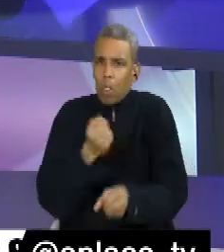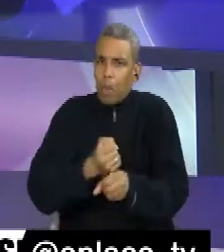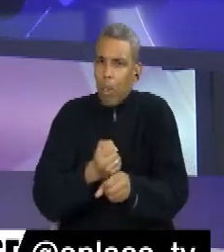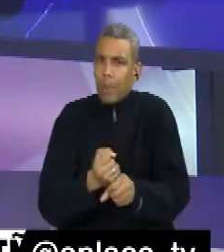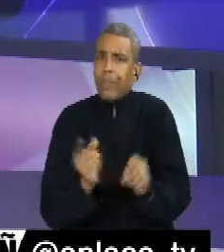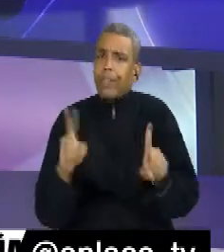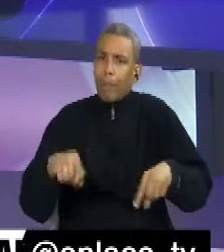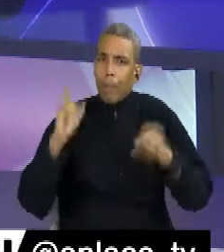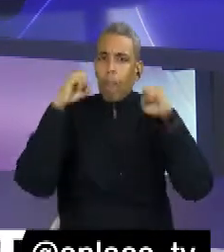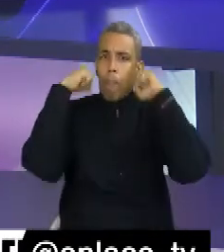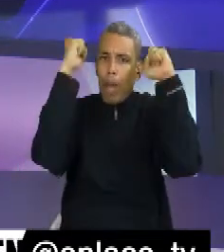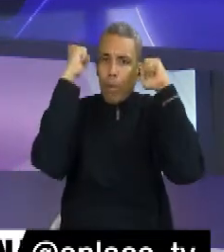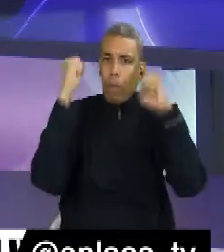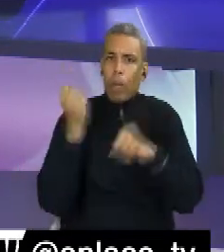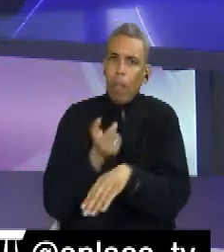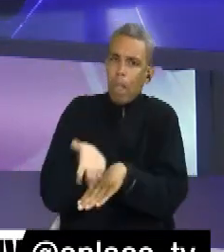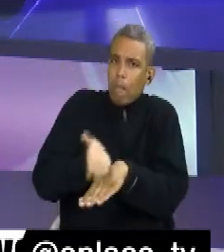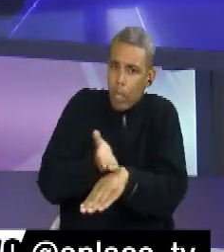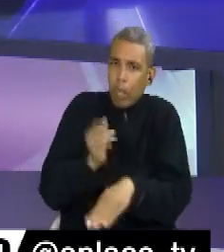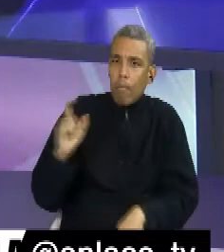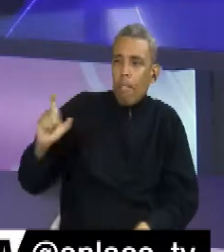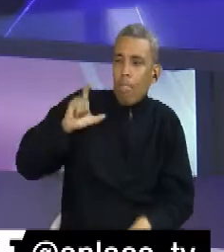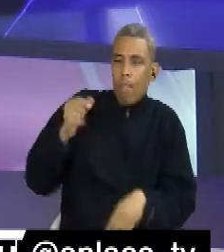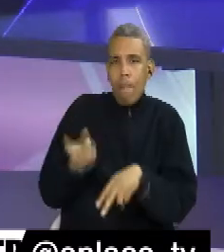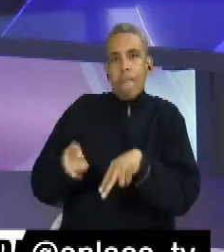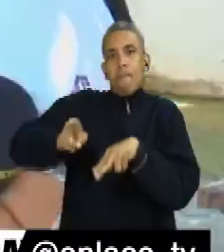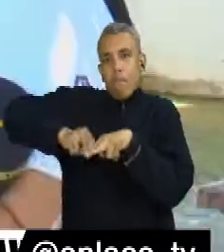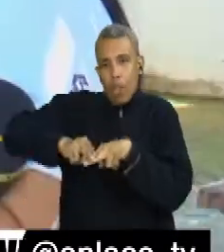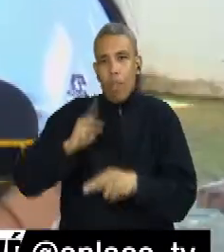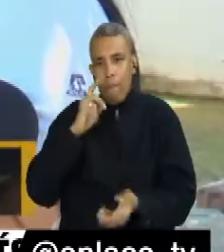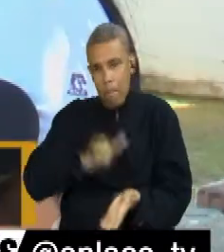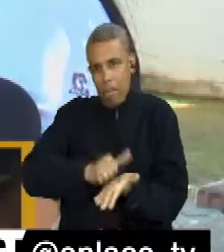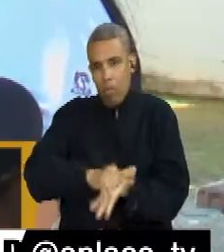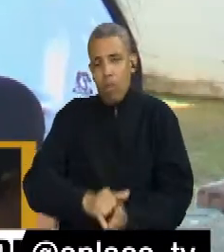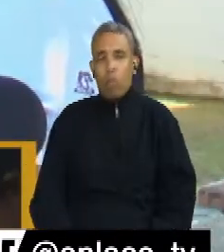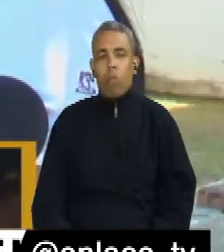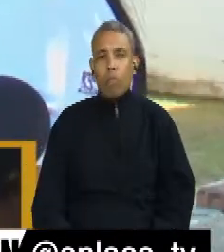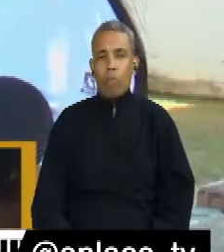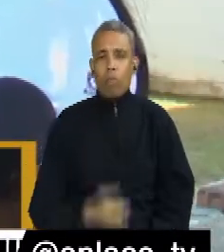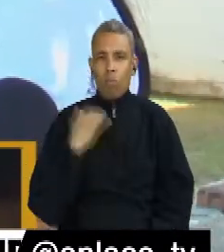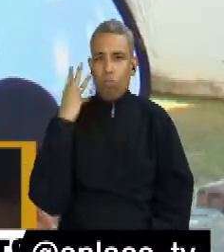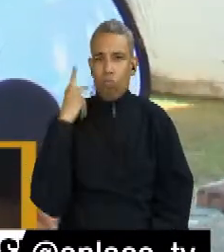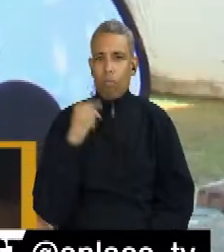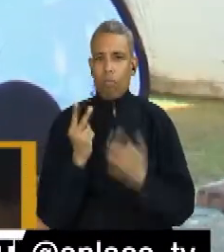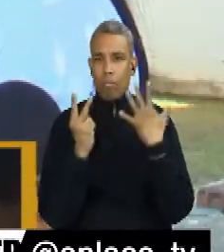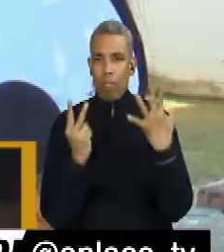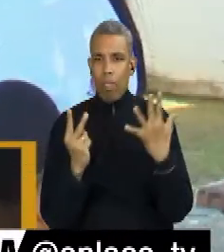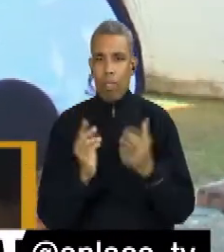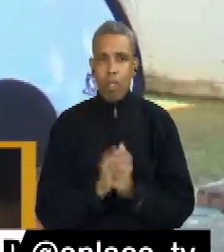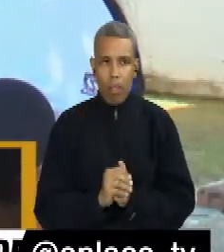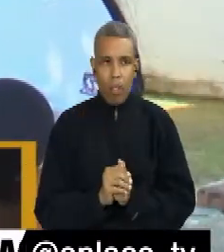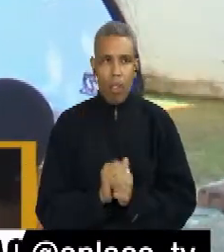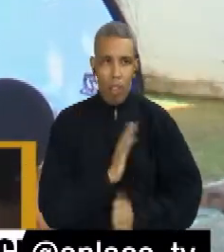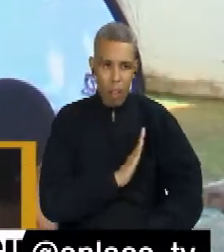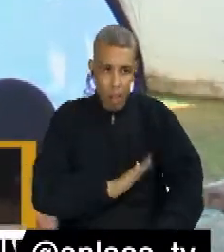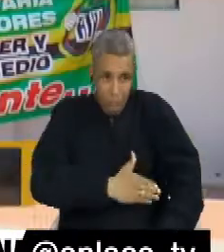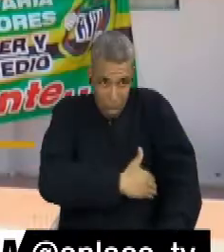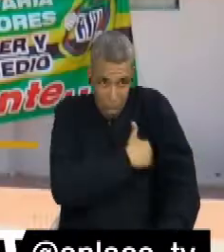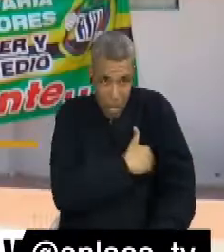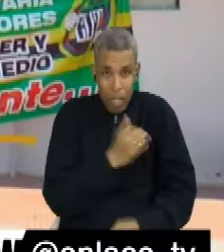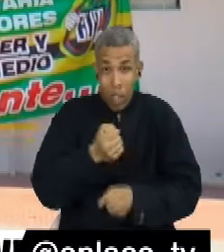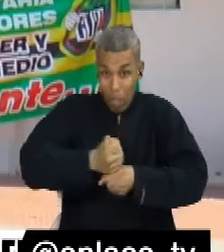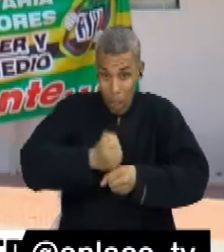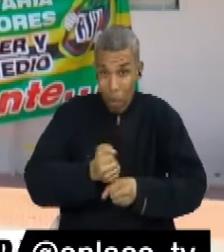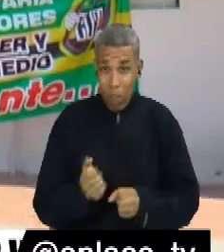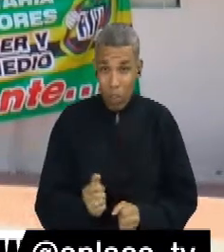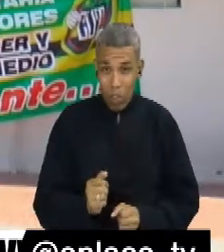gobierno nacional ajuste salarial. 7 días cumplieron en cese de actividades los empleados de la sede regional del Ministerio del